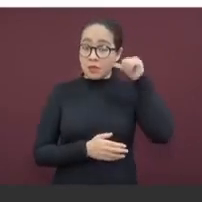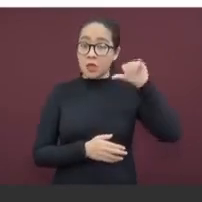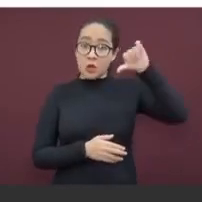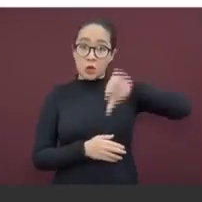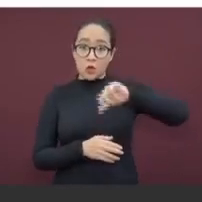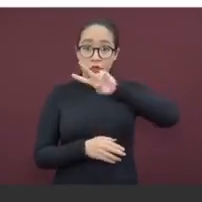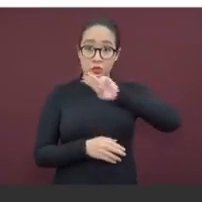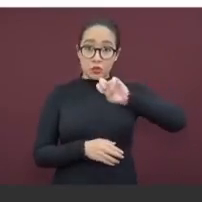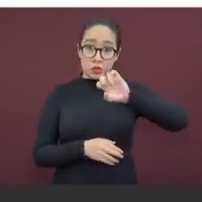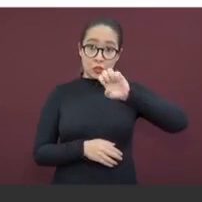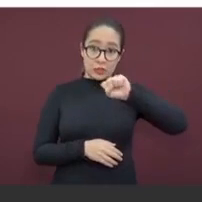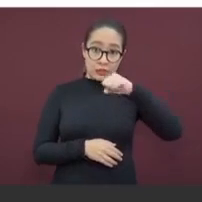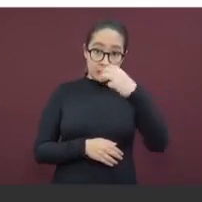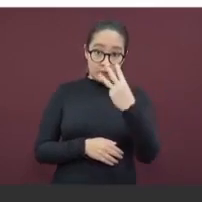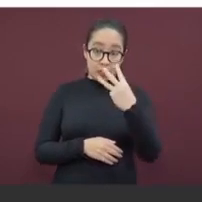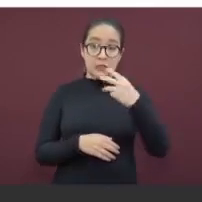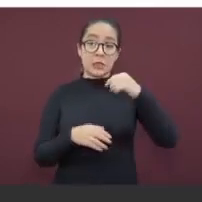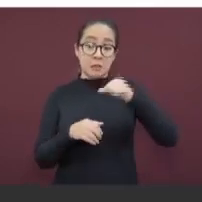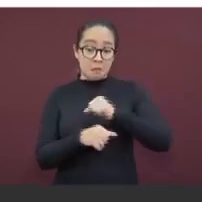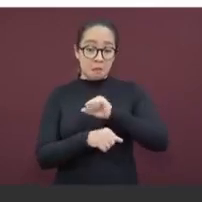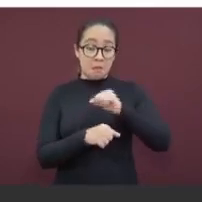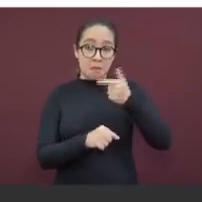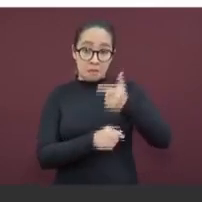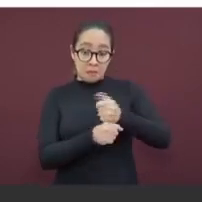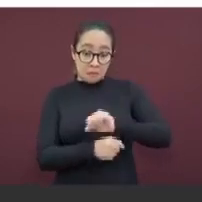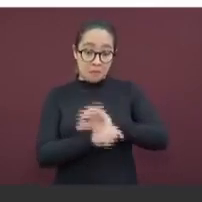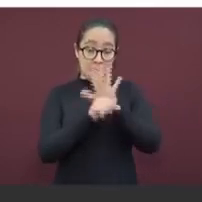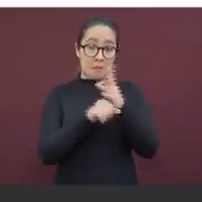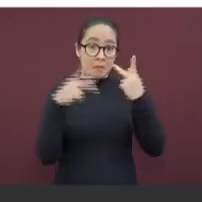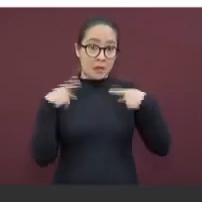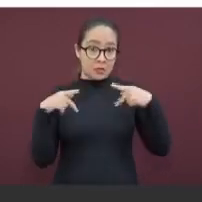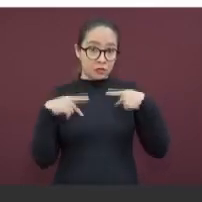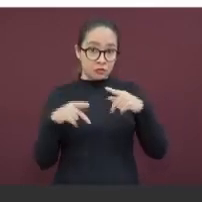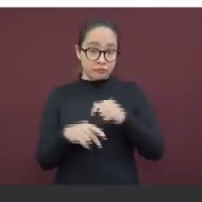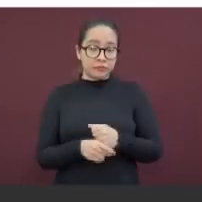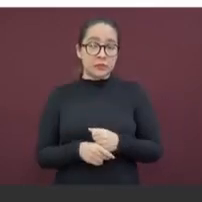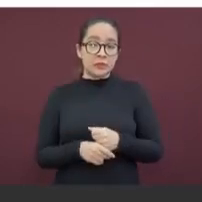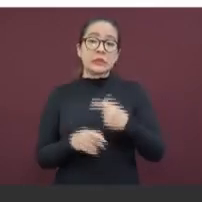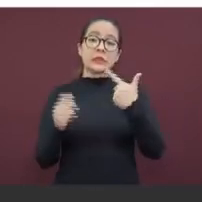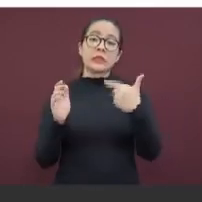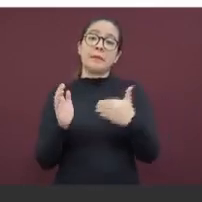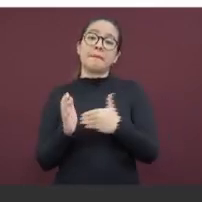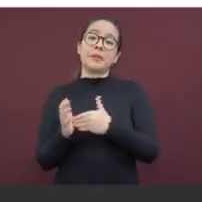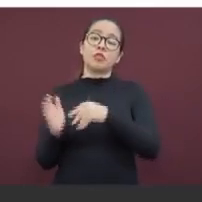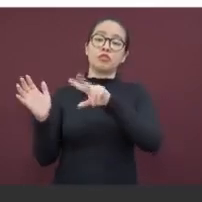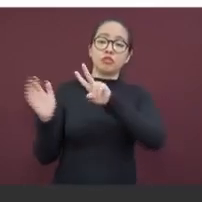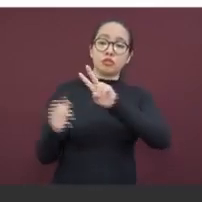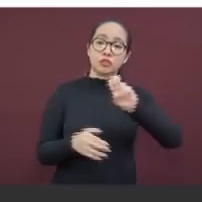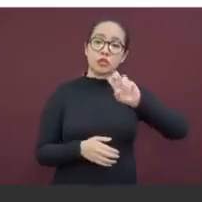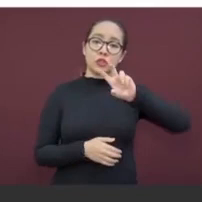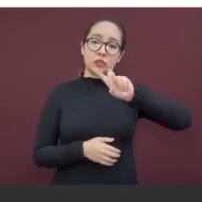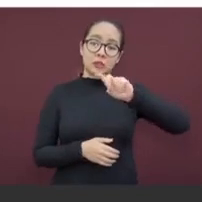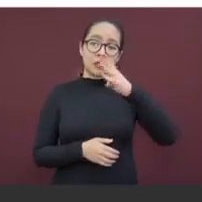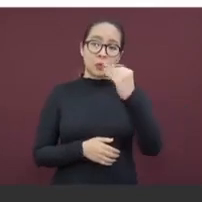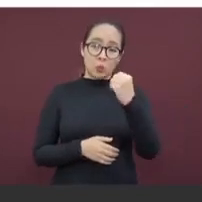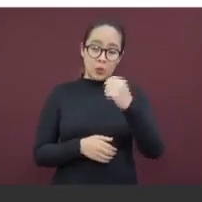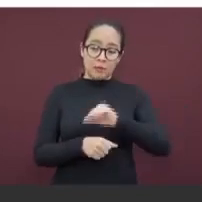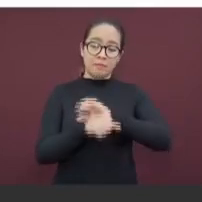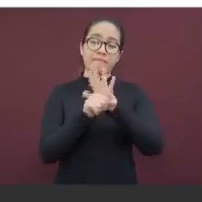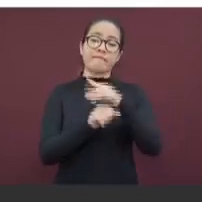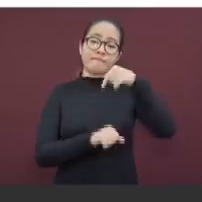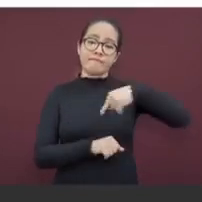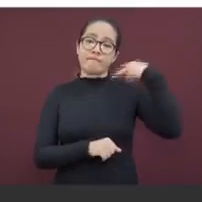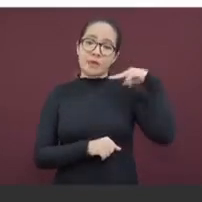resultados positivos ya que era hoy los casos positivos ascienden a siete mil 239 se